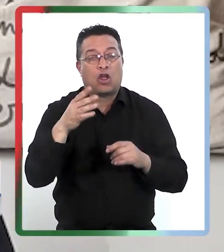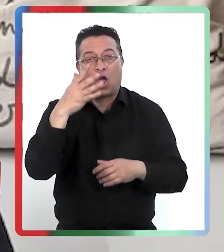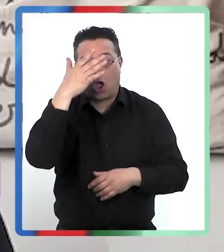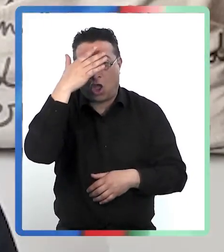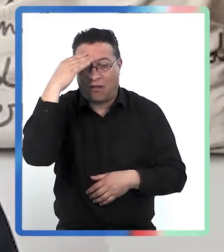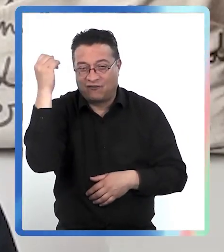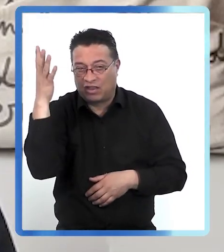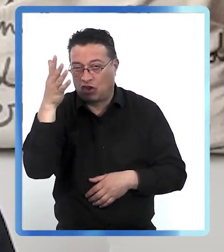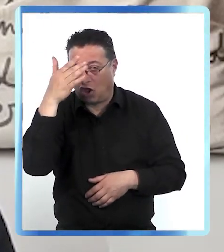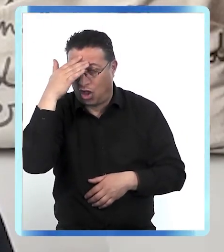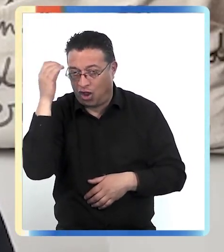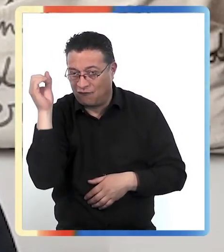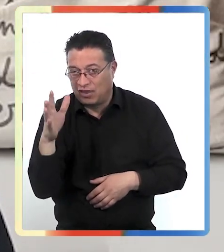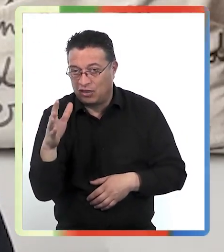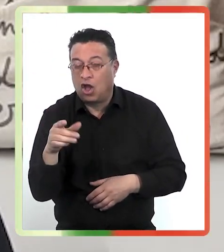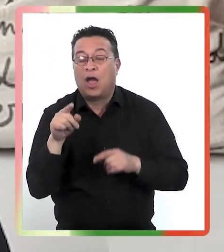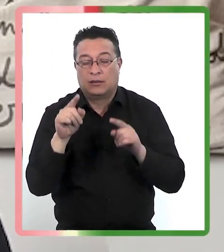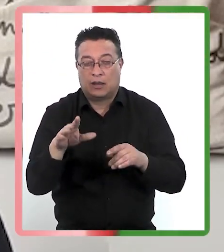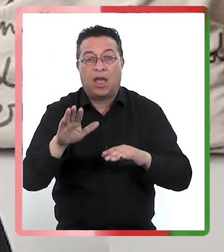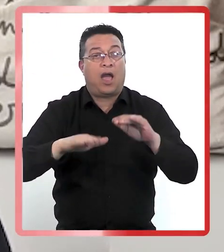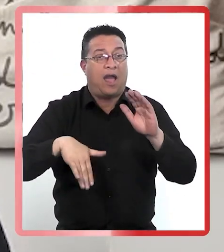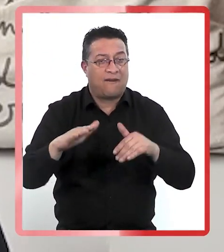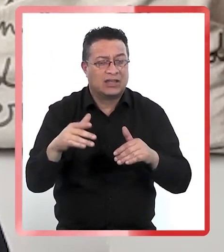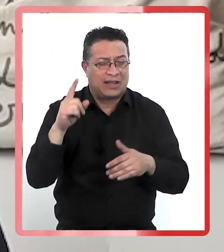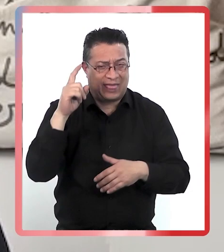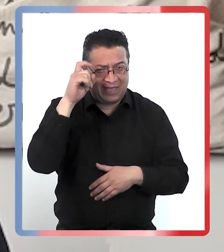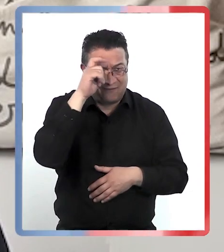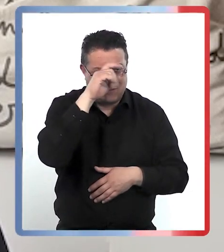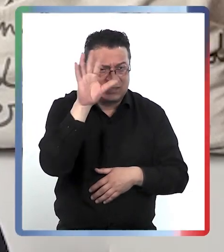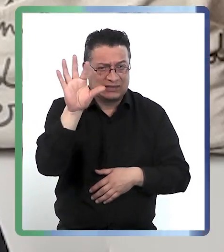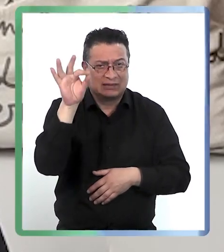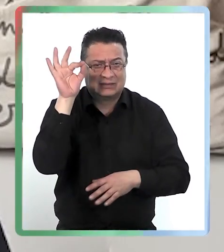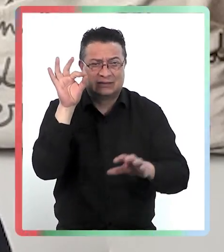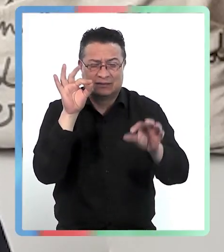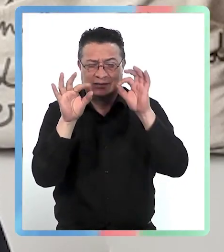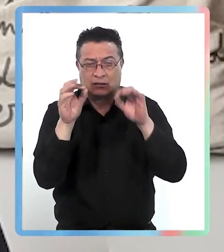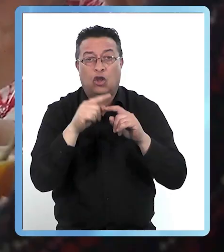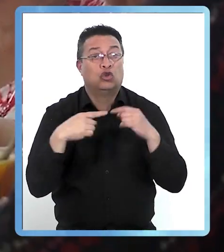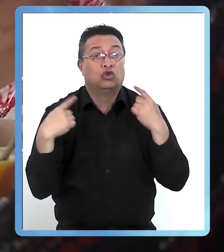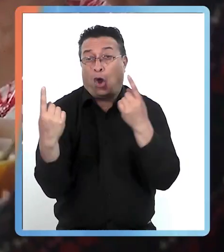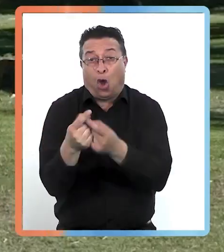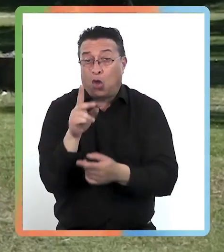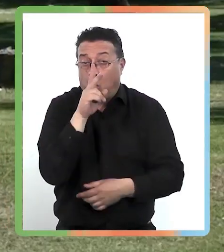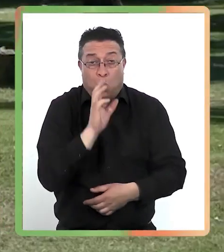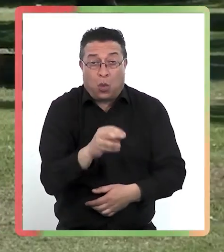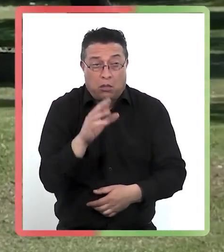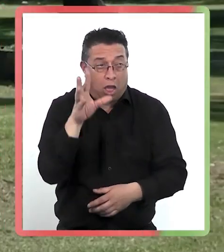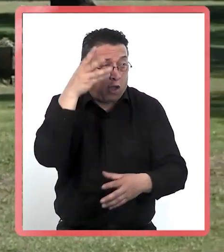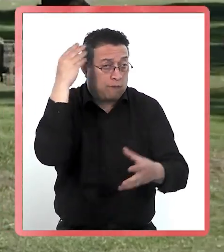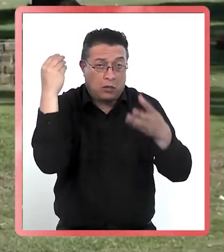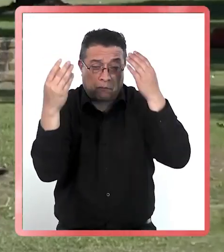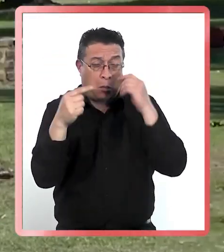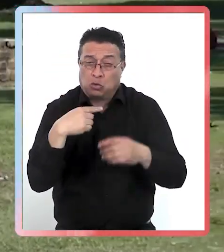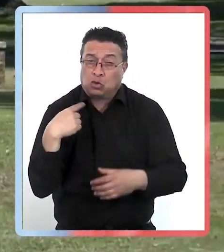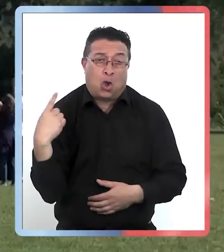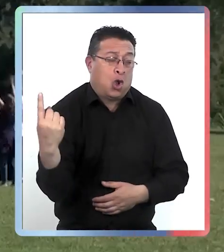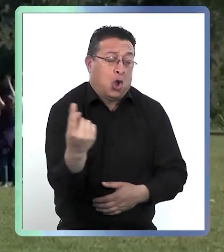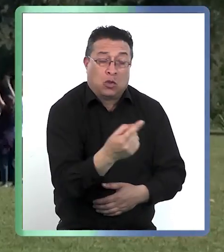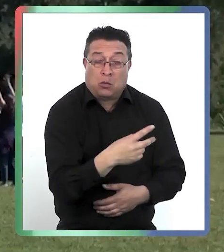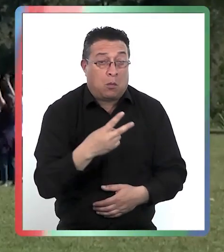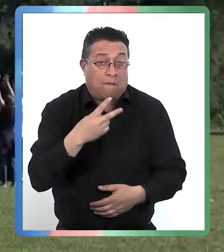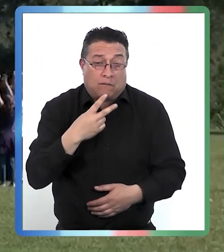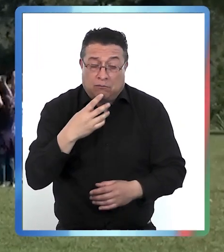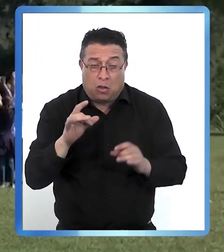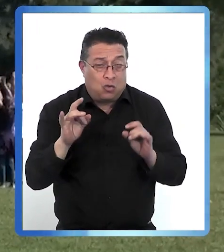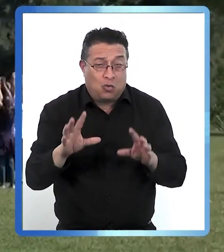son olvidos, ¿ya? Y eso a veces es difícil de identificar porque la verdad es que todos tenemos olvidos en algún nivel, es